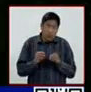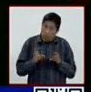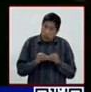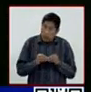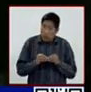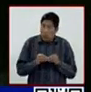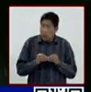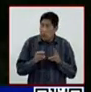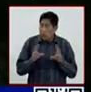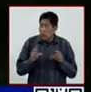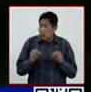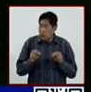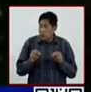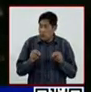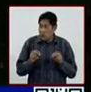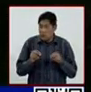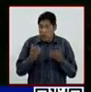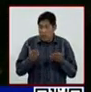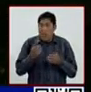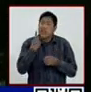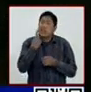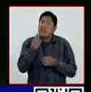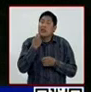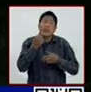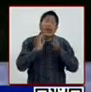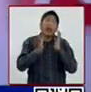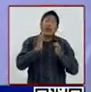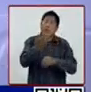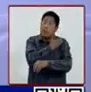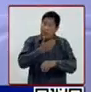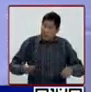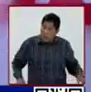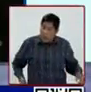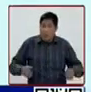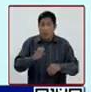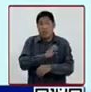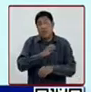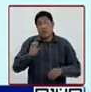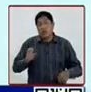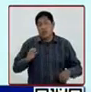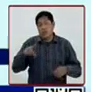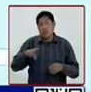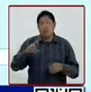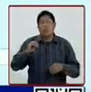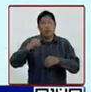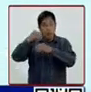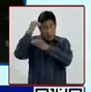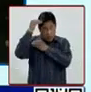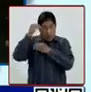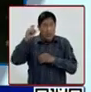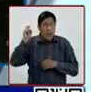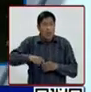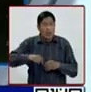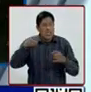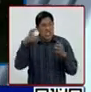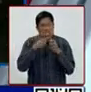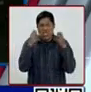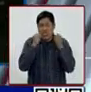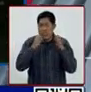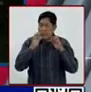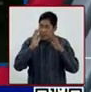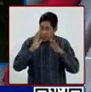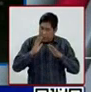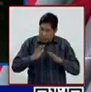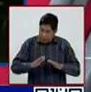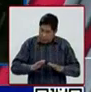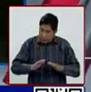que no se ha dado hace un momento escuchábamos al presidente del comité cívico pero Santa Cruz desde su casa decir de que tienen que Cesar las hostilidades para que